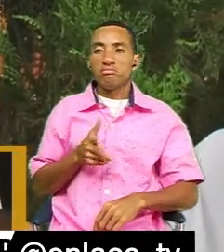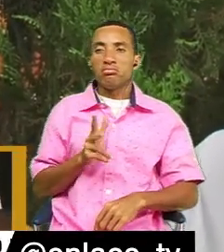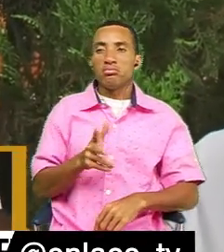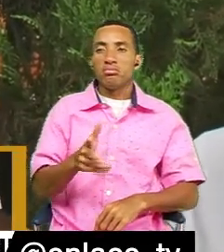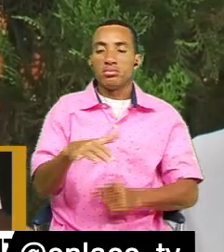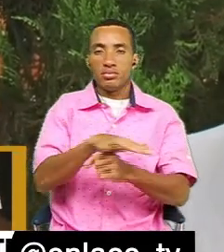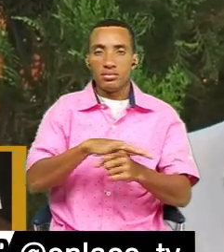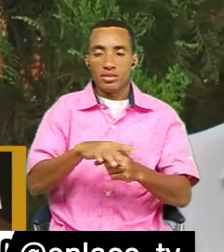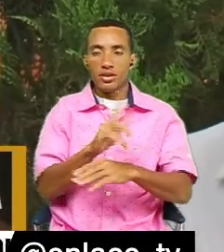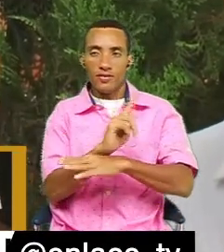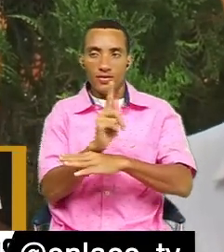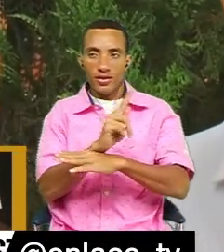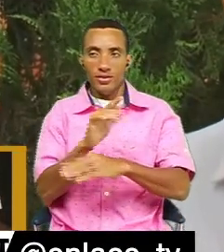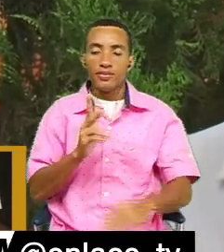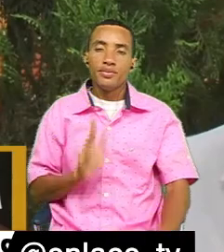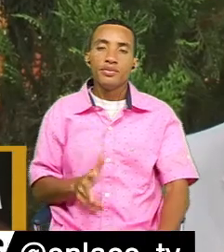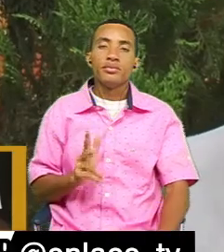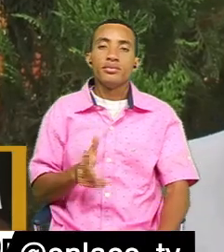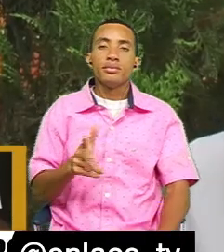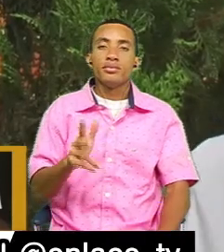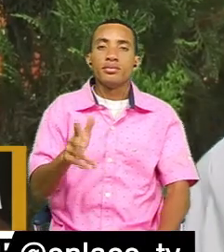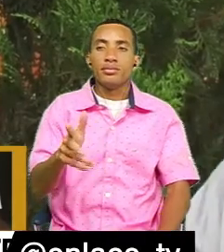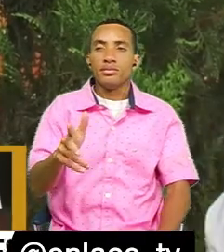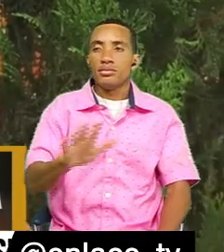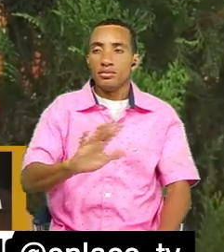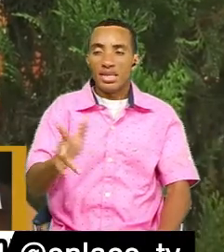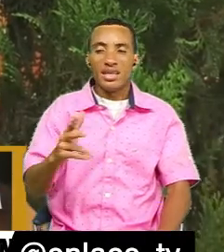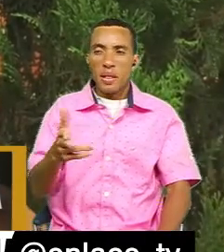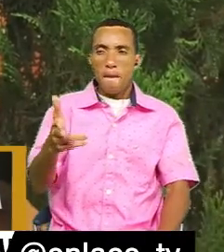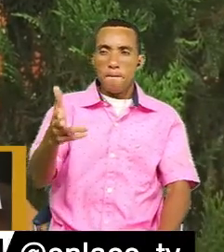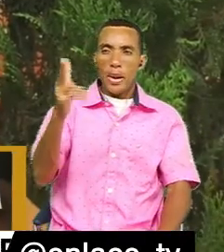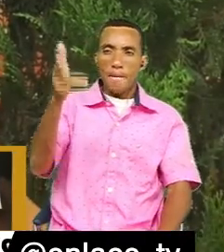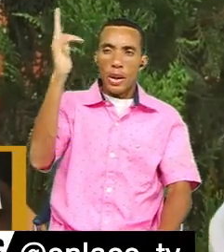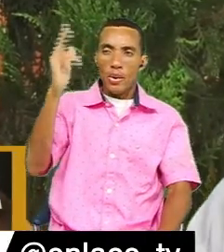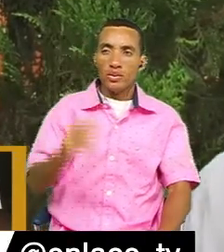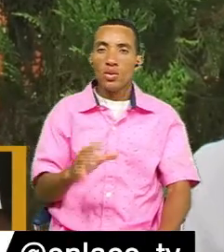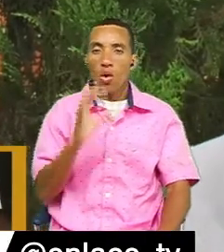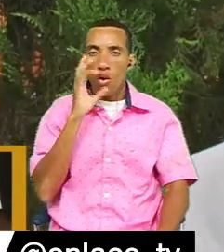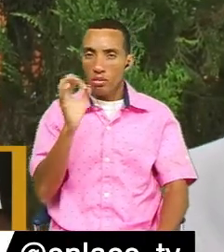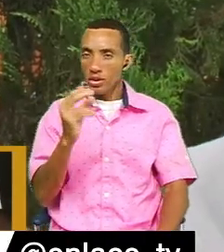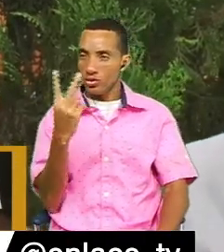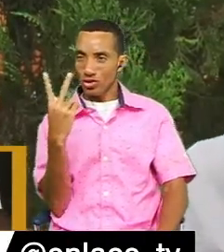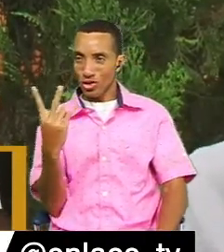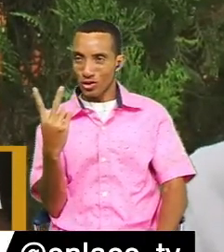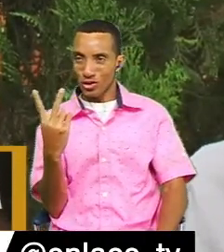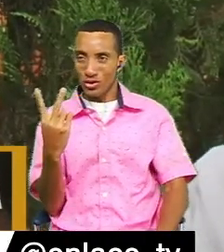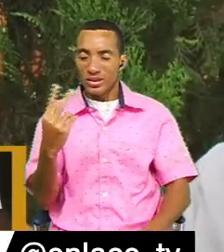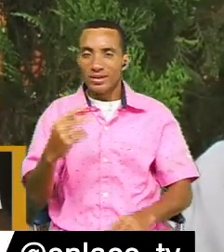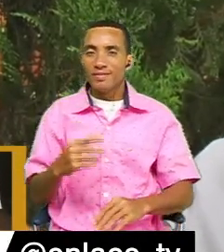barrio La Floresta, donde presuntamente fue agredido por dos sujetos. Estamos tratando de esclarecer con la Fiscalía General de la